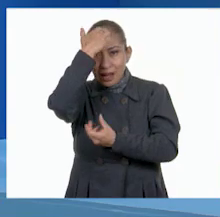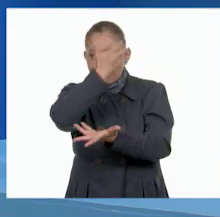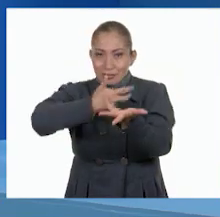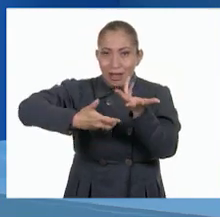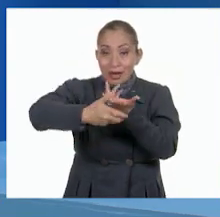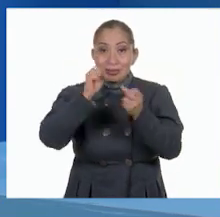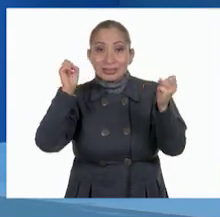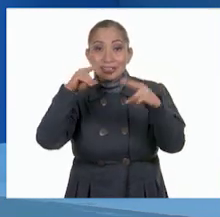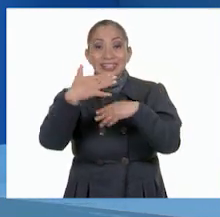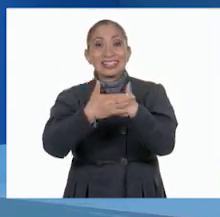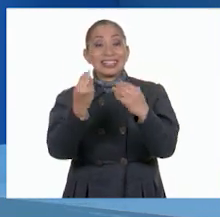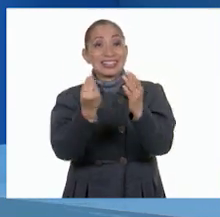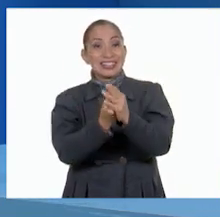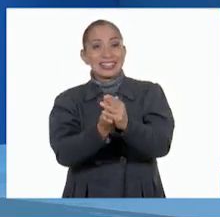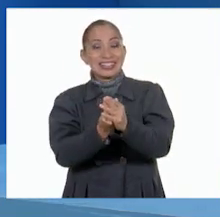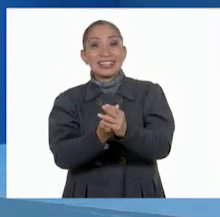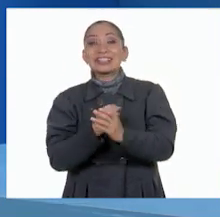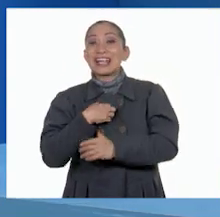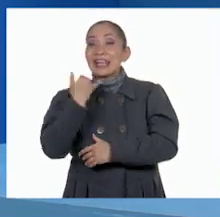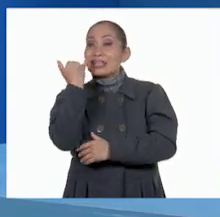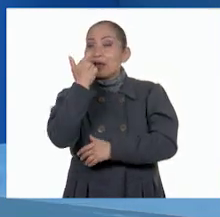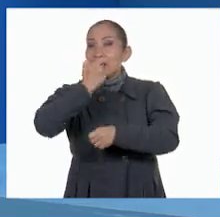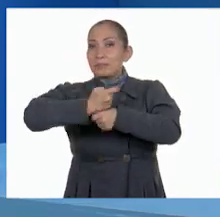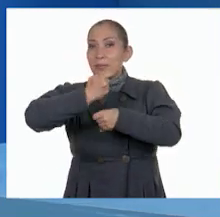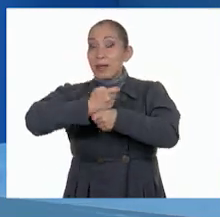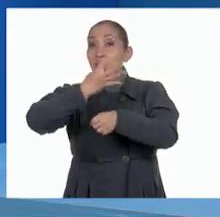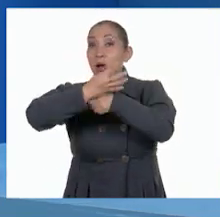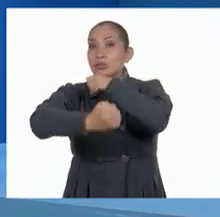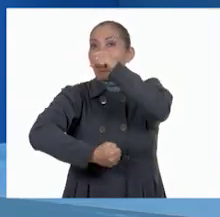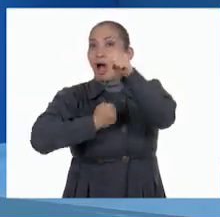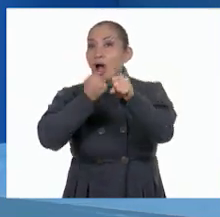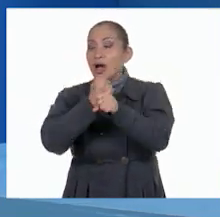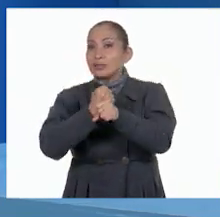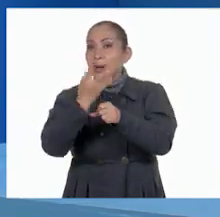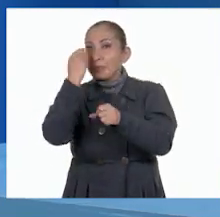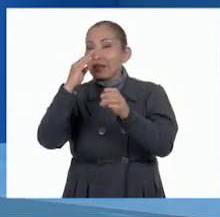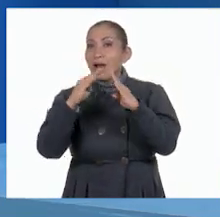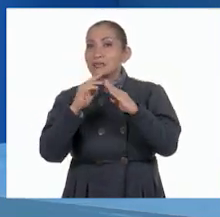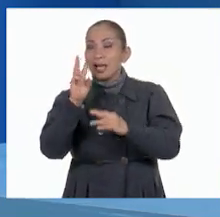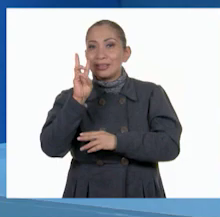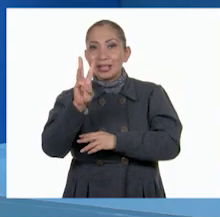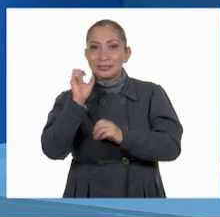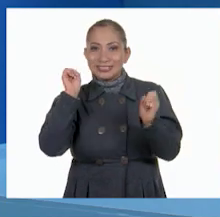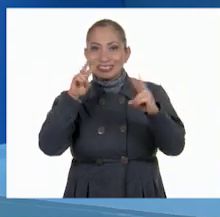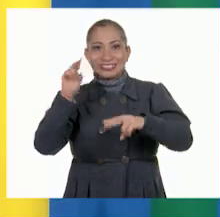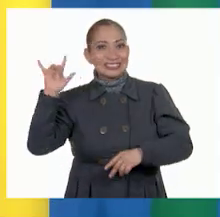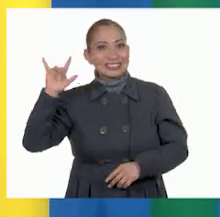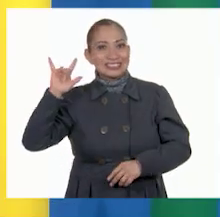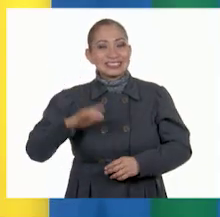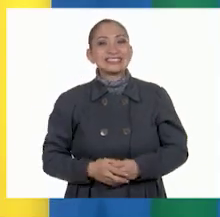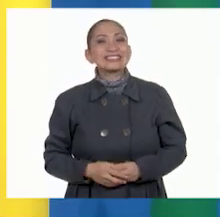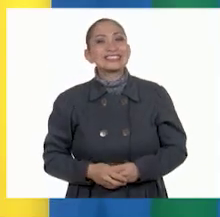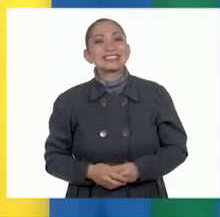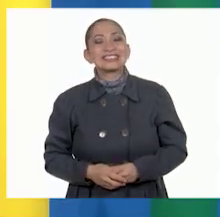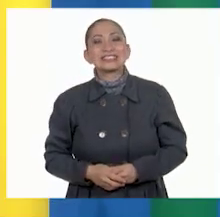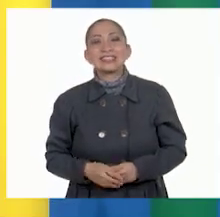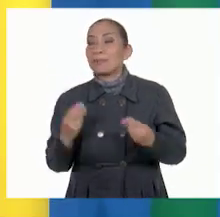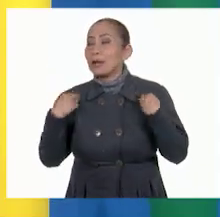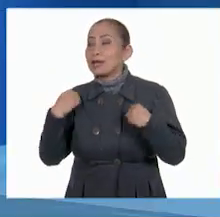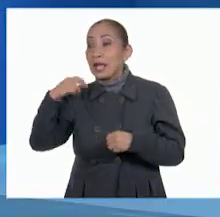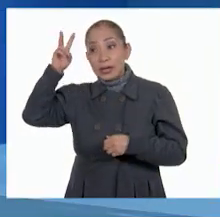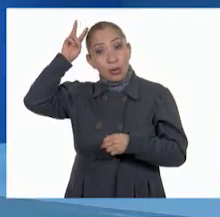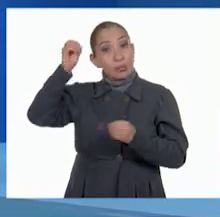contigo. Nos vemos en la próxima clase de lengua materna para cuarto grado en Aprende en Casa 3. ¡Hasta luego! María,